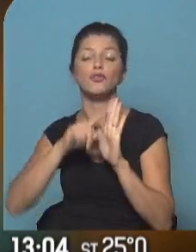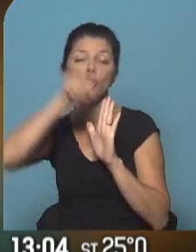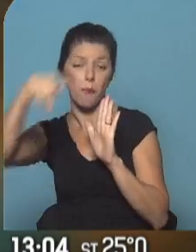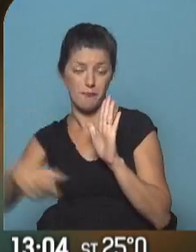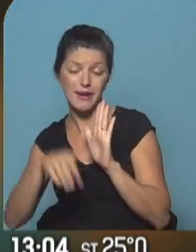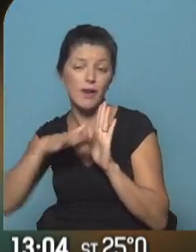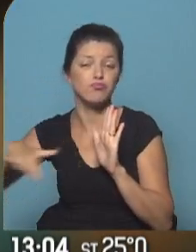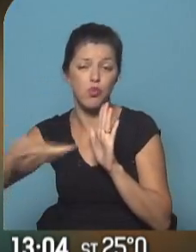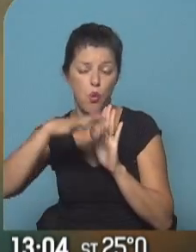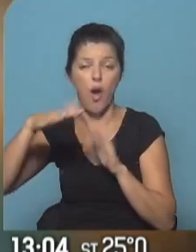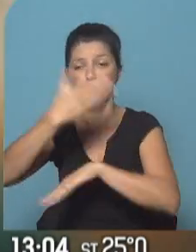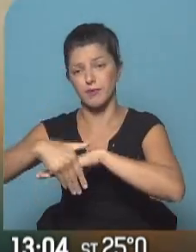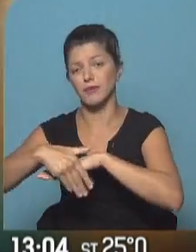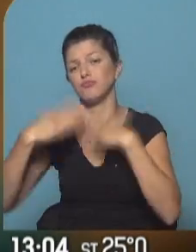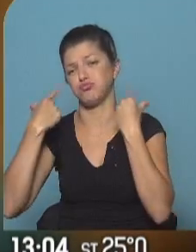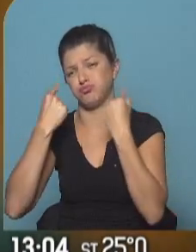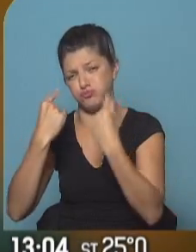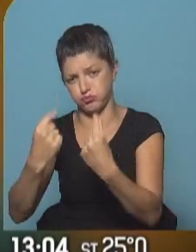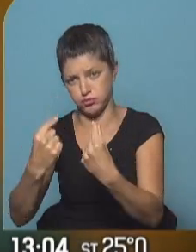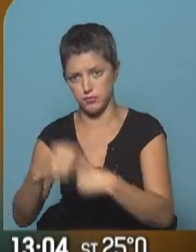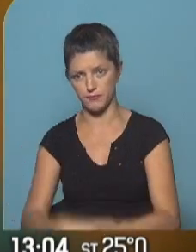calles una vía de escape.